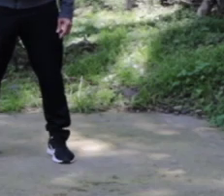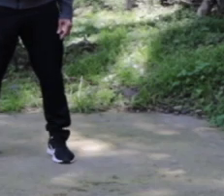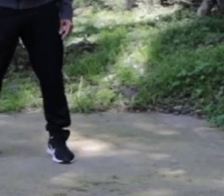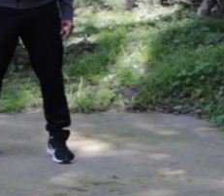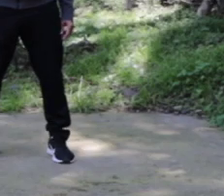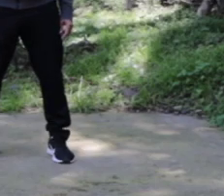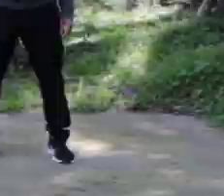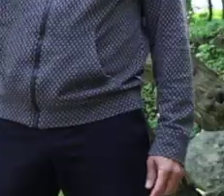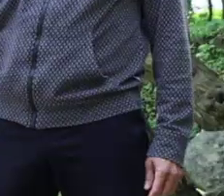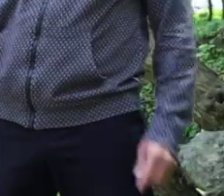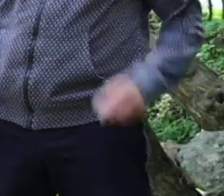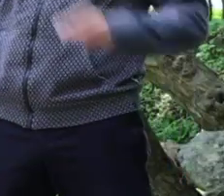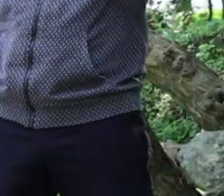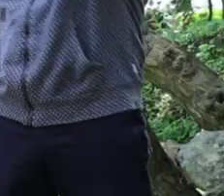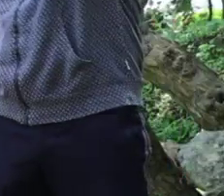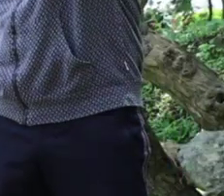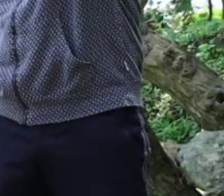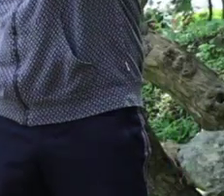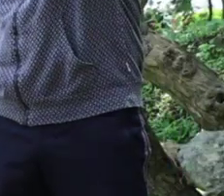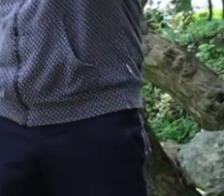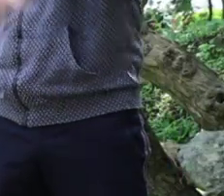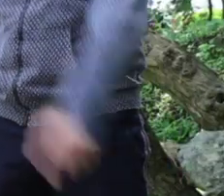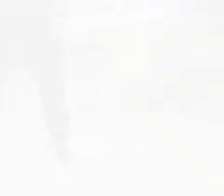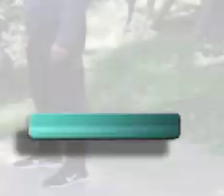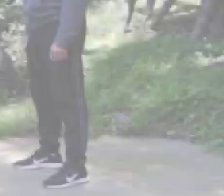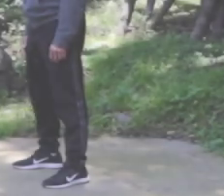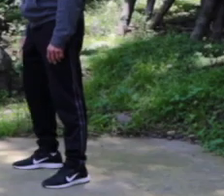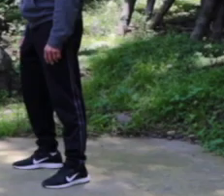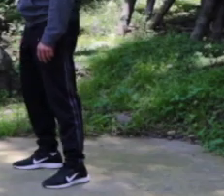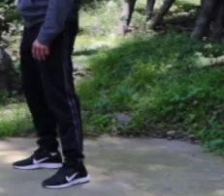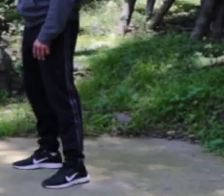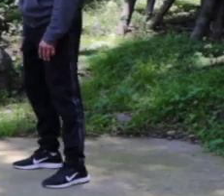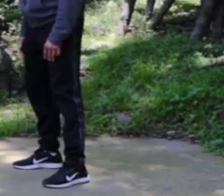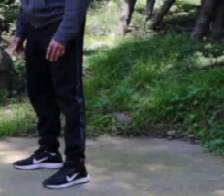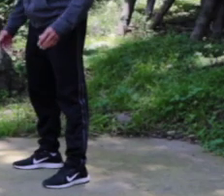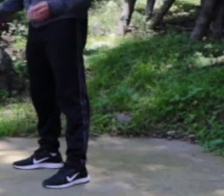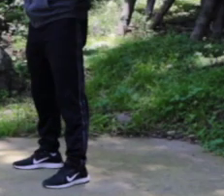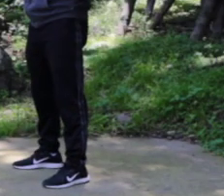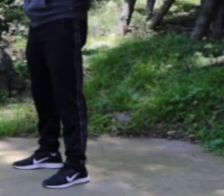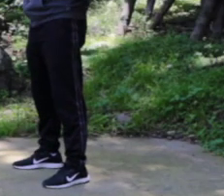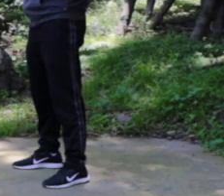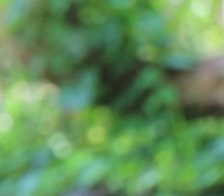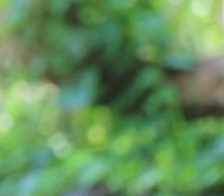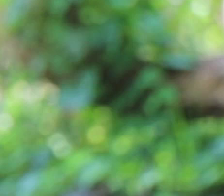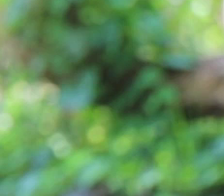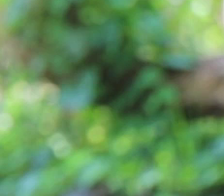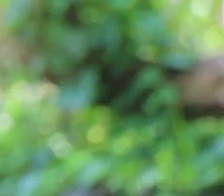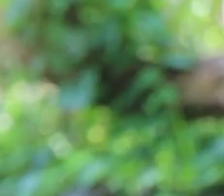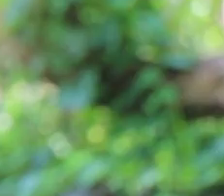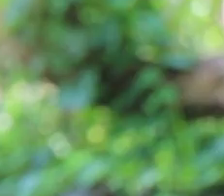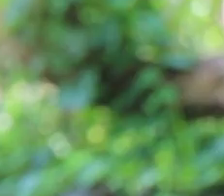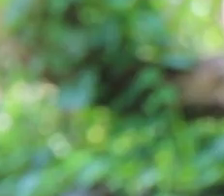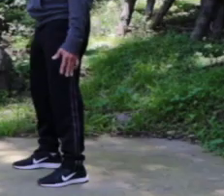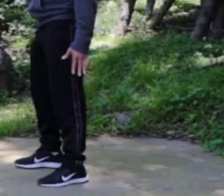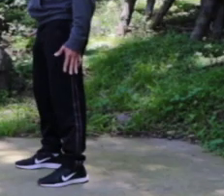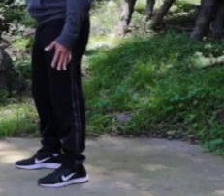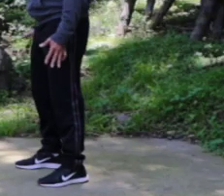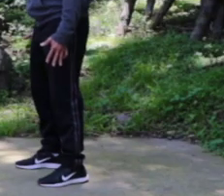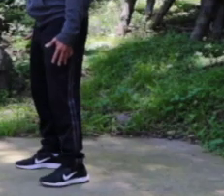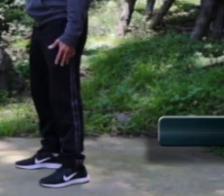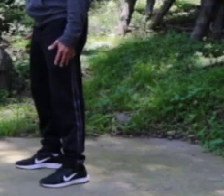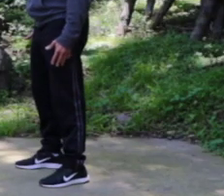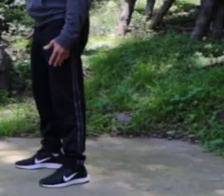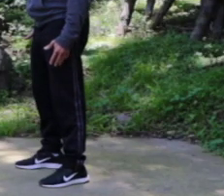Recuerda, entre clase y clase, activa tu cuerpo. En esta ocasión vamos a trabajar el tríceps. Nos vamos a